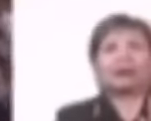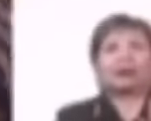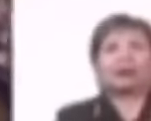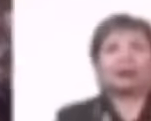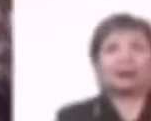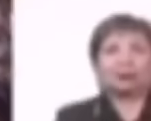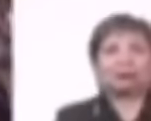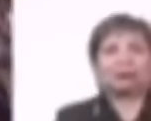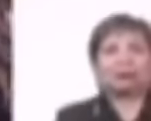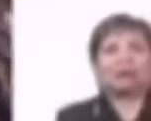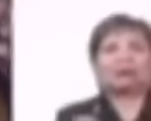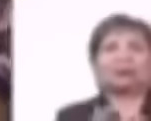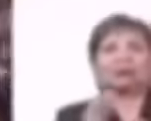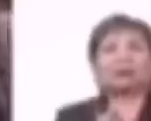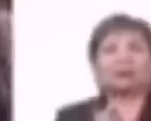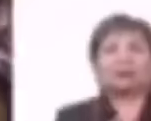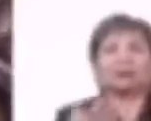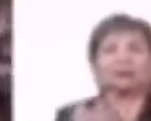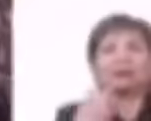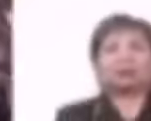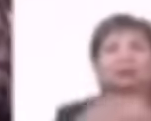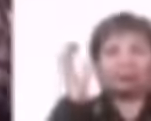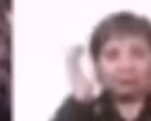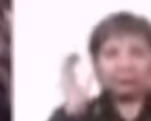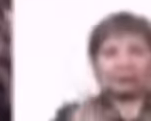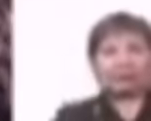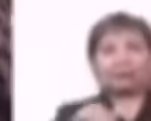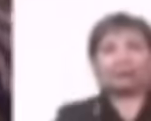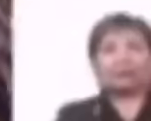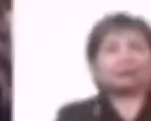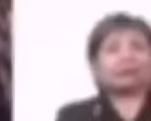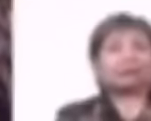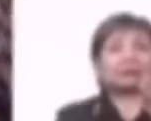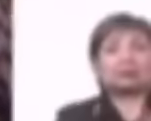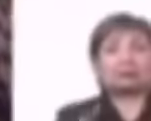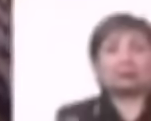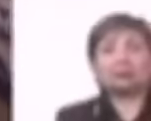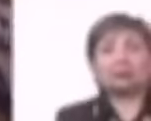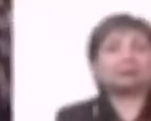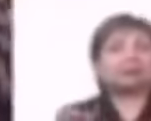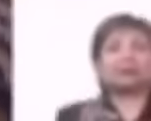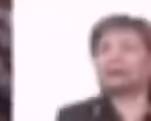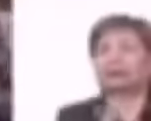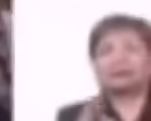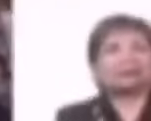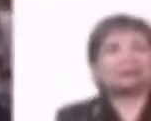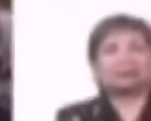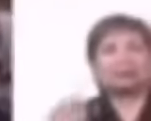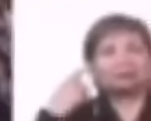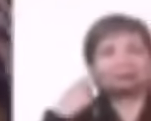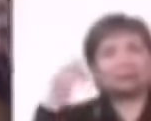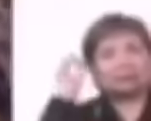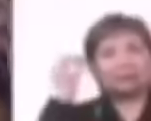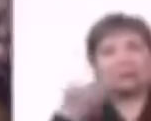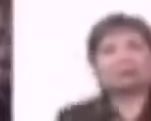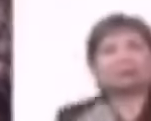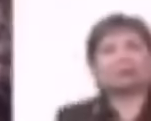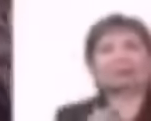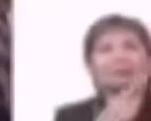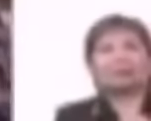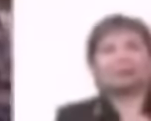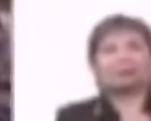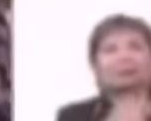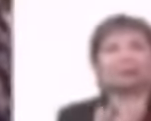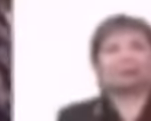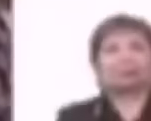esta comisión la formen, si es que están de acuerdo con los votos, no es cierto, incluso así lo haga, ni siquiera puede ser tomado en cuenta, porque no le